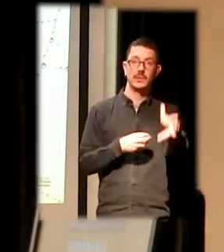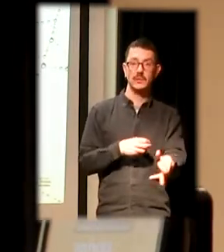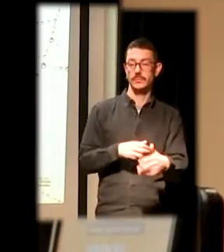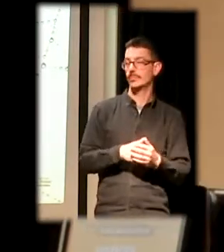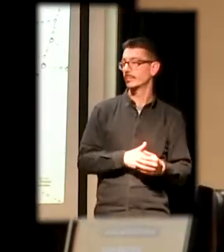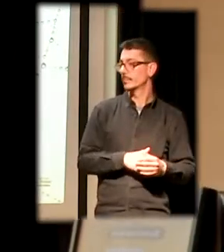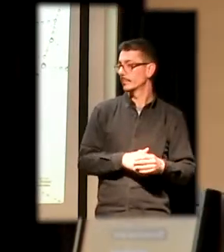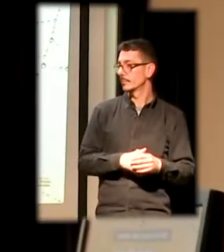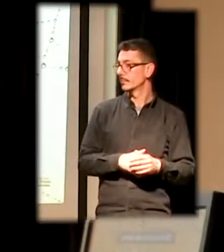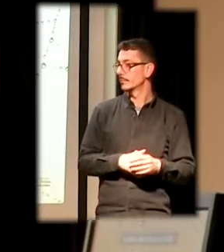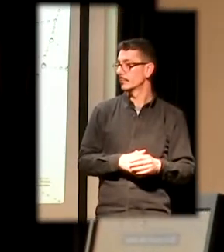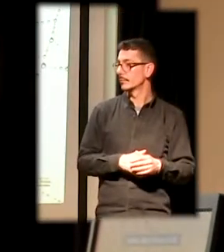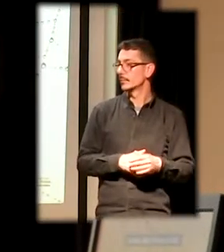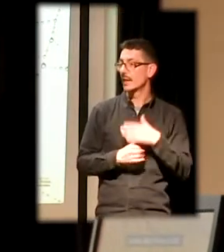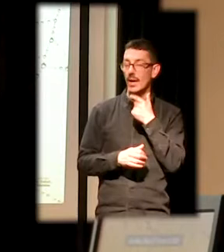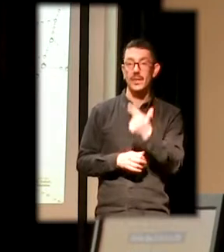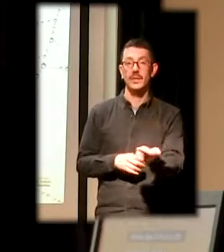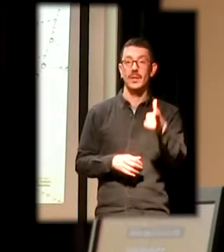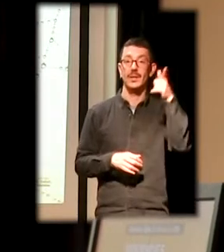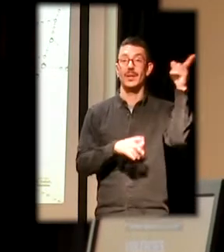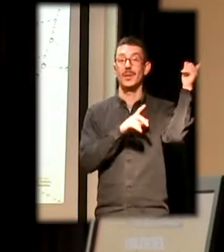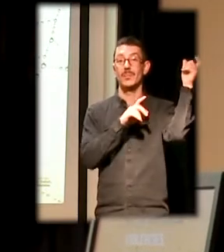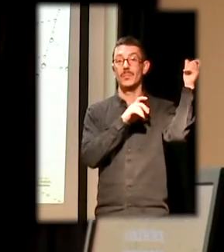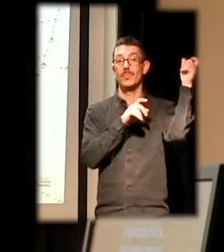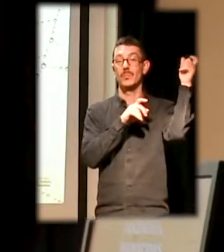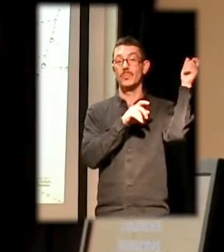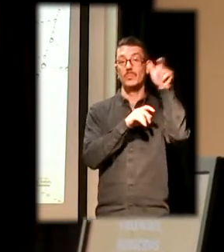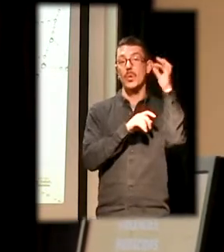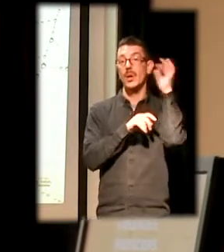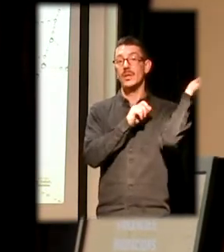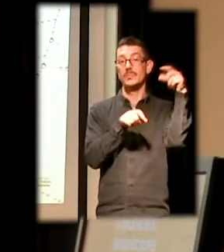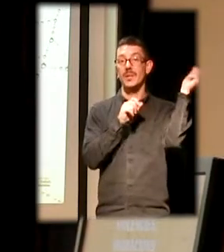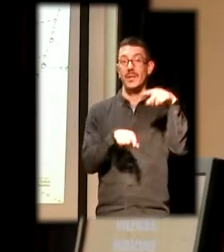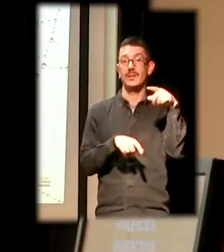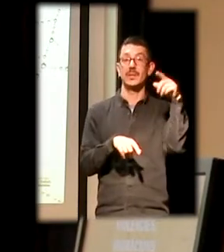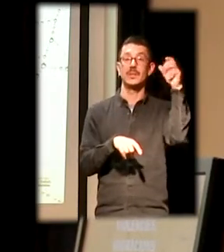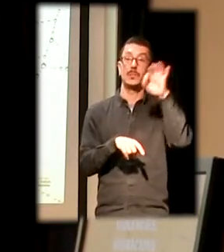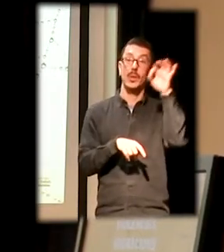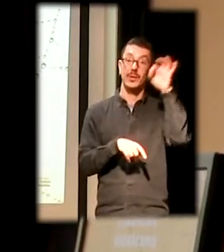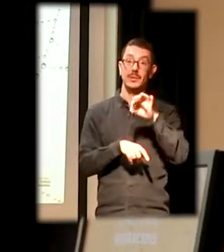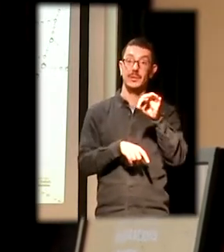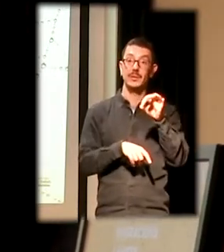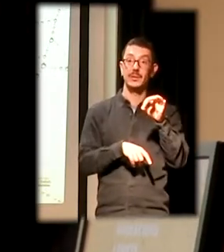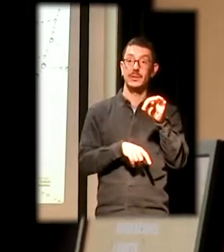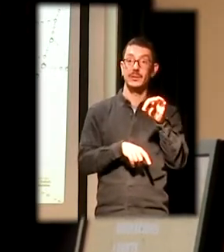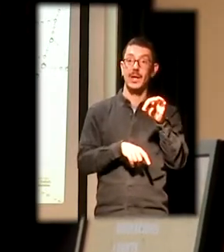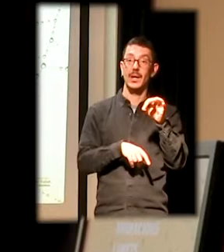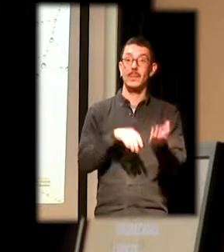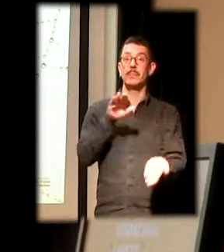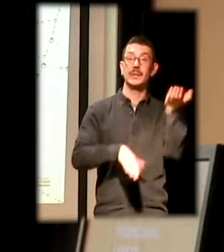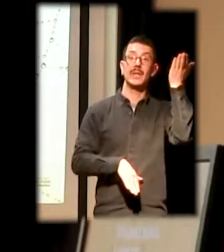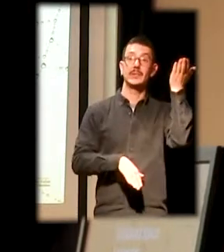entendido muy bien, quiere decir que el porcentaje de mujeres migrantes que sufren violencia machista es más alto que el porcentaje de